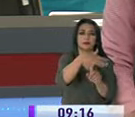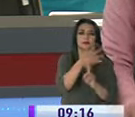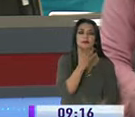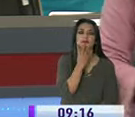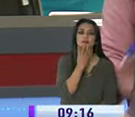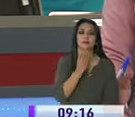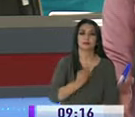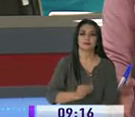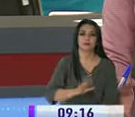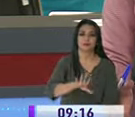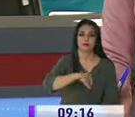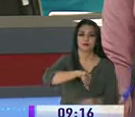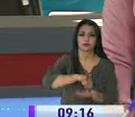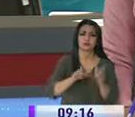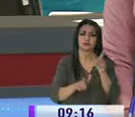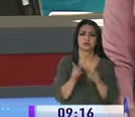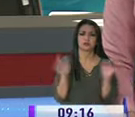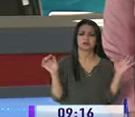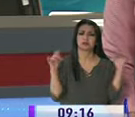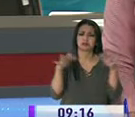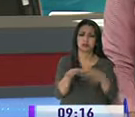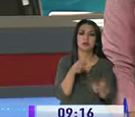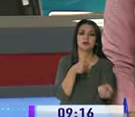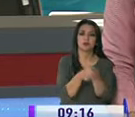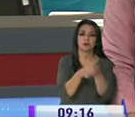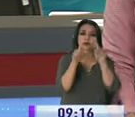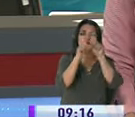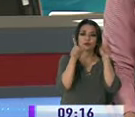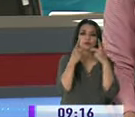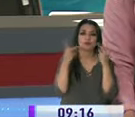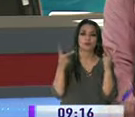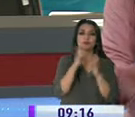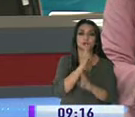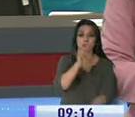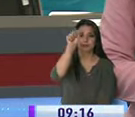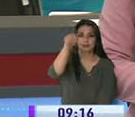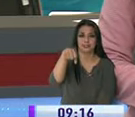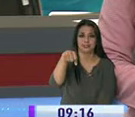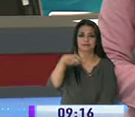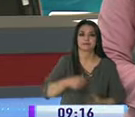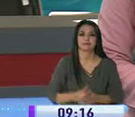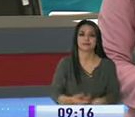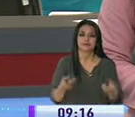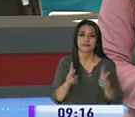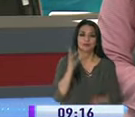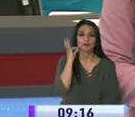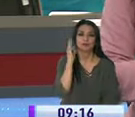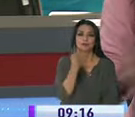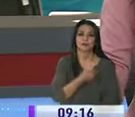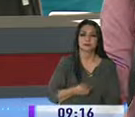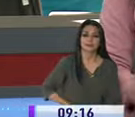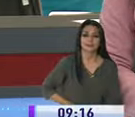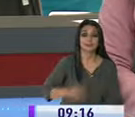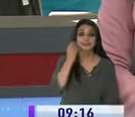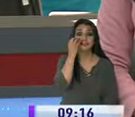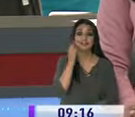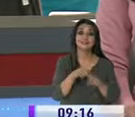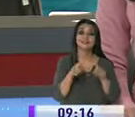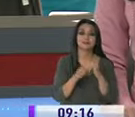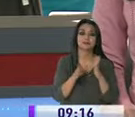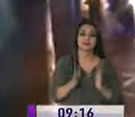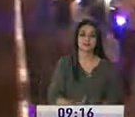ciudad. Varios simpatizantes apoyaron el sí en la consulta popular. En este acto también estuvo la vicepresidenta y varios ministros de